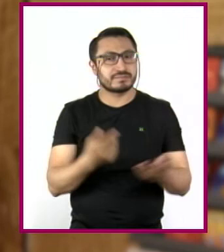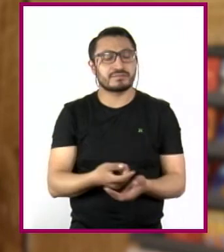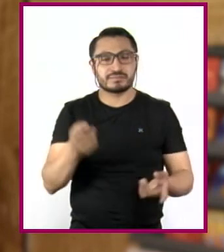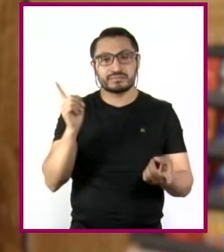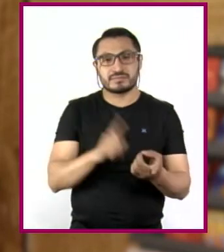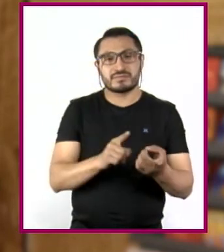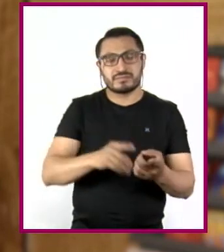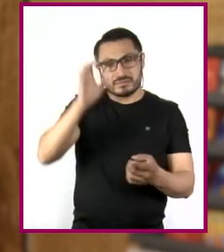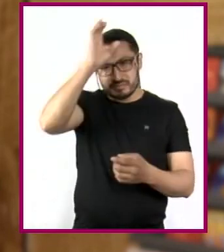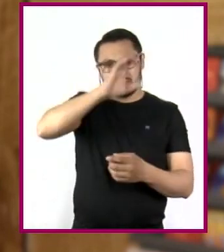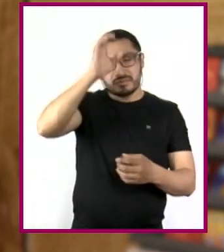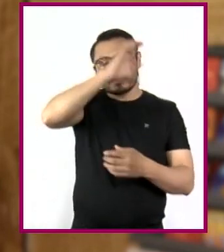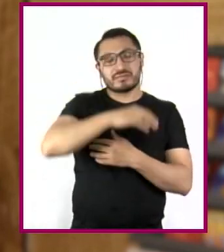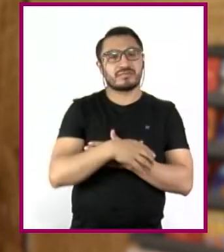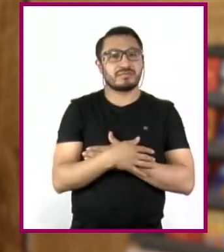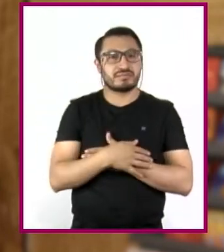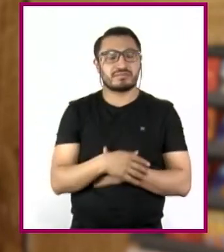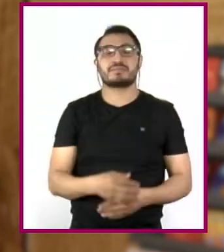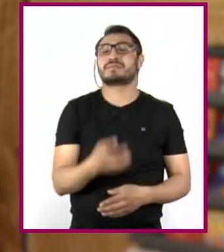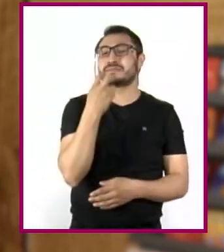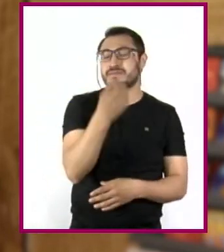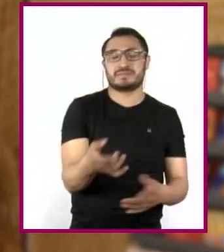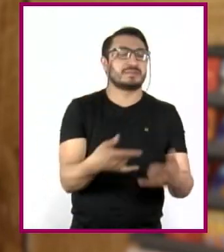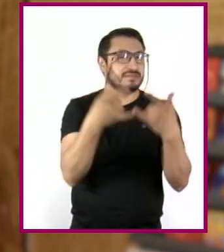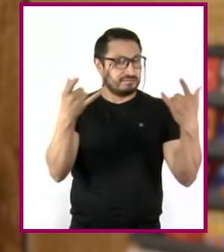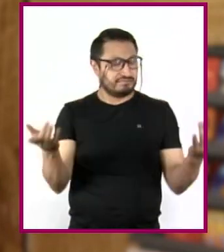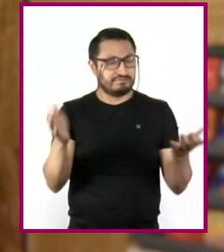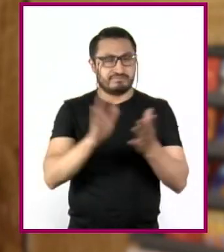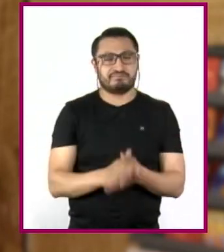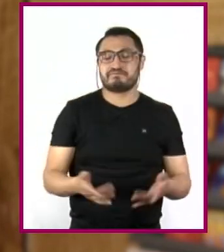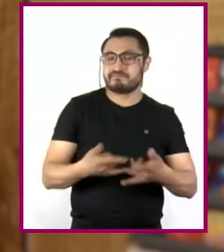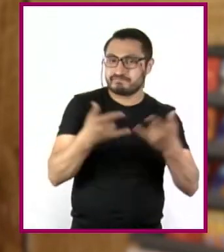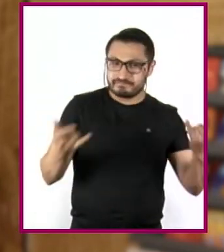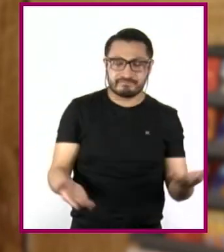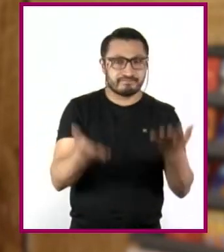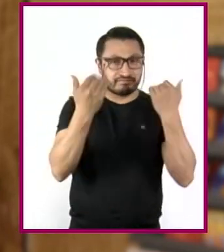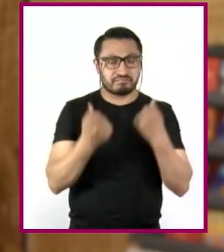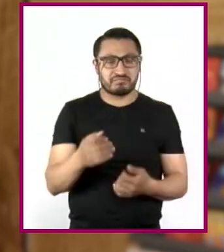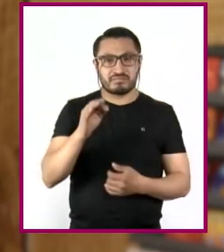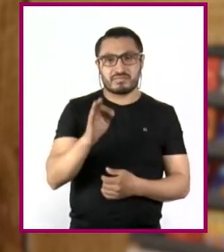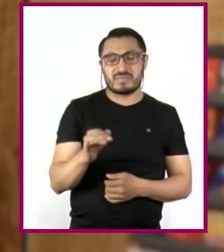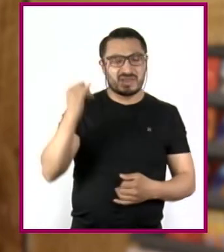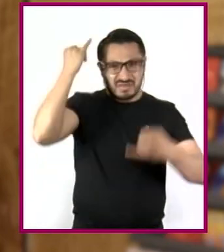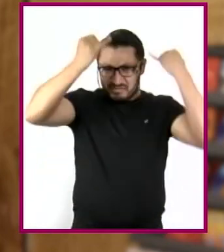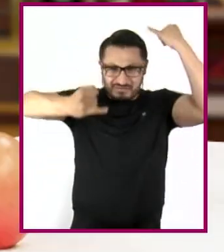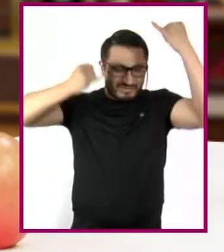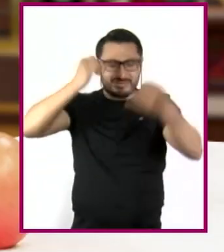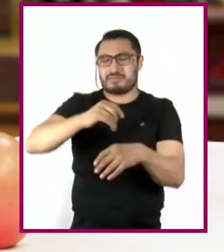está la ciencia ficción? Esta es una historia, y las historias no tienen ficción. ¿O sí?